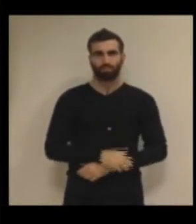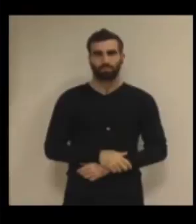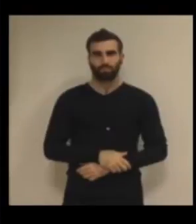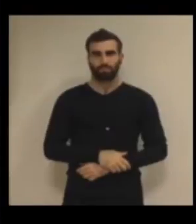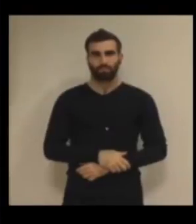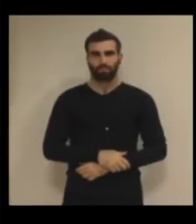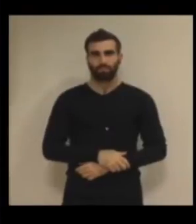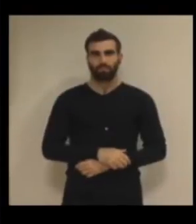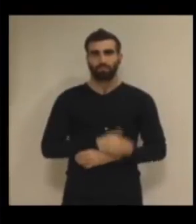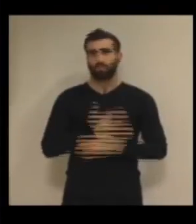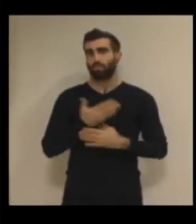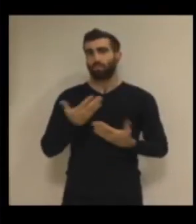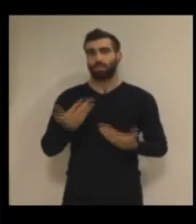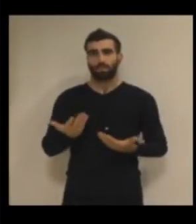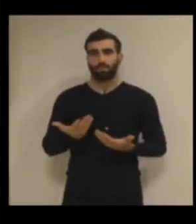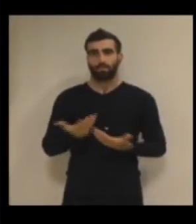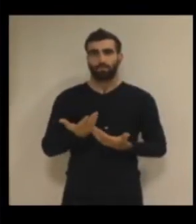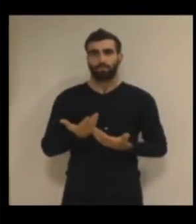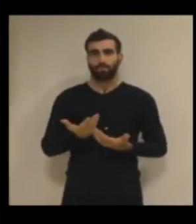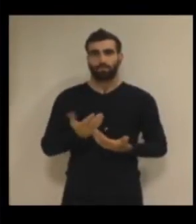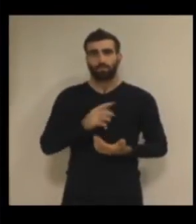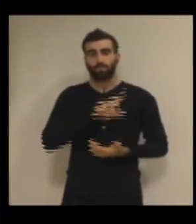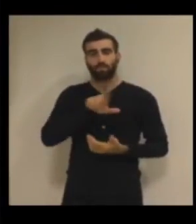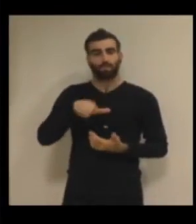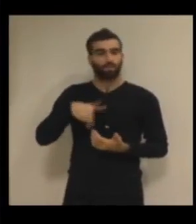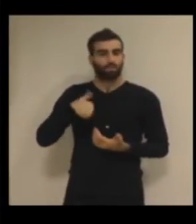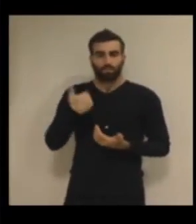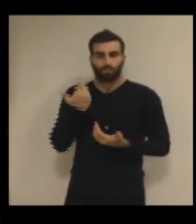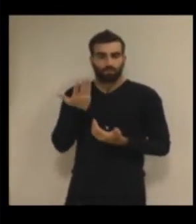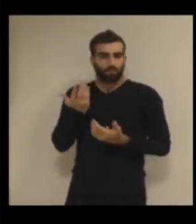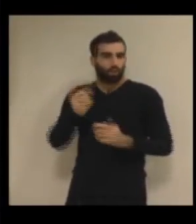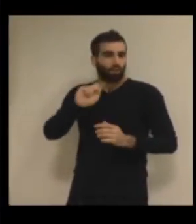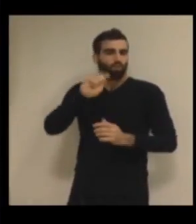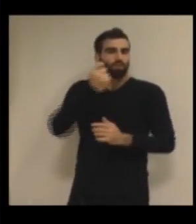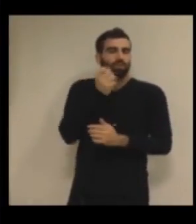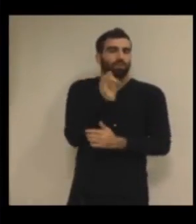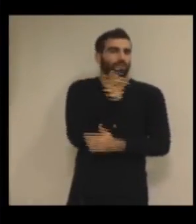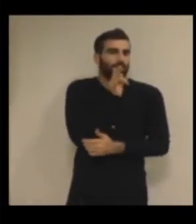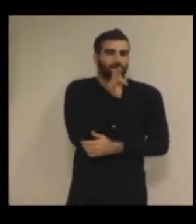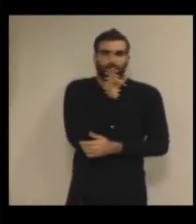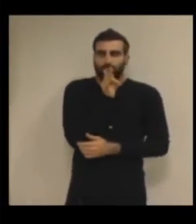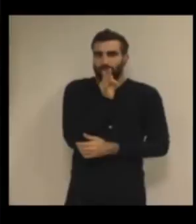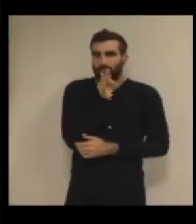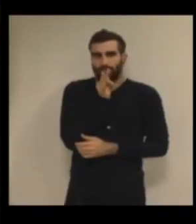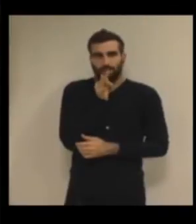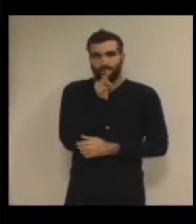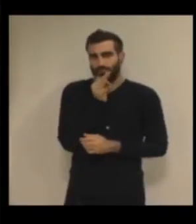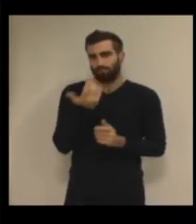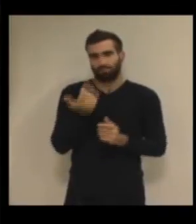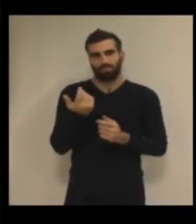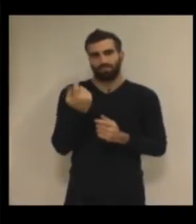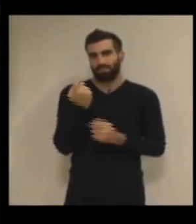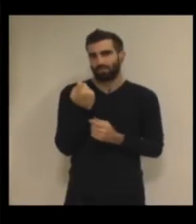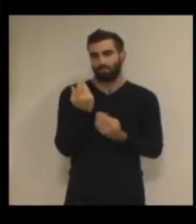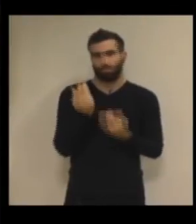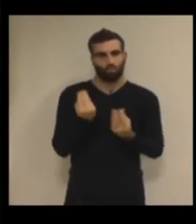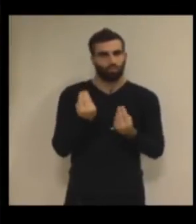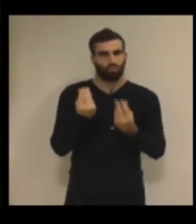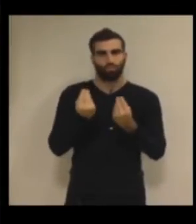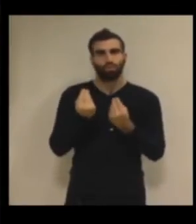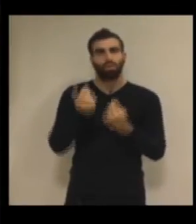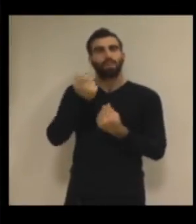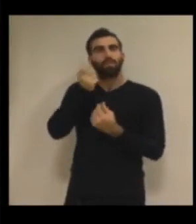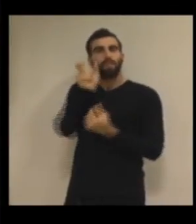bueno, pues a eso no hemos llegado ni de lejos, ¿de acuerdo? Entonces, realmente, o sea, la palabra inteligente en